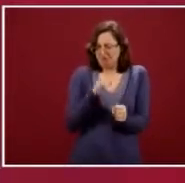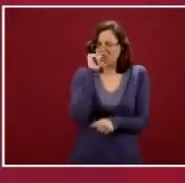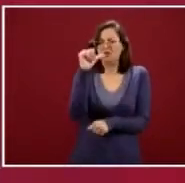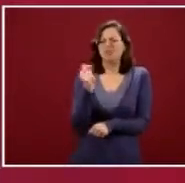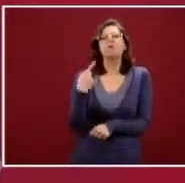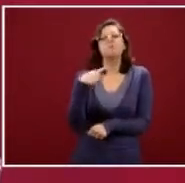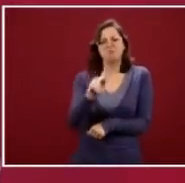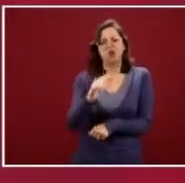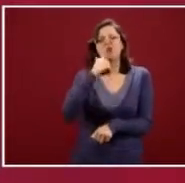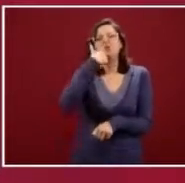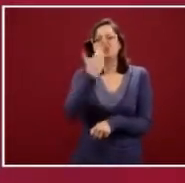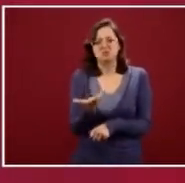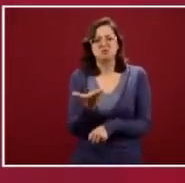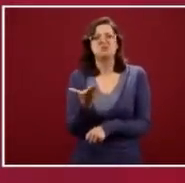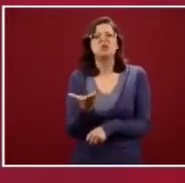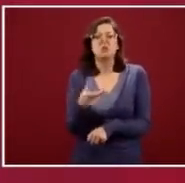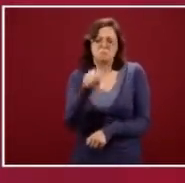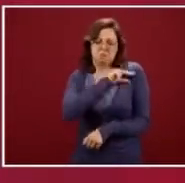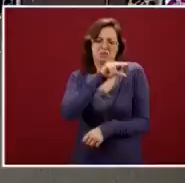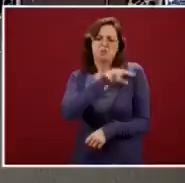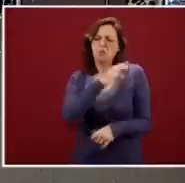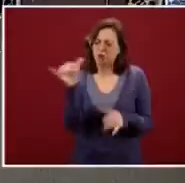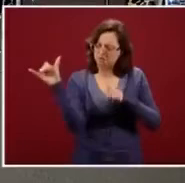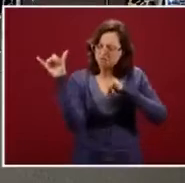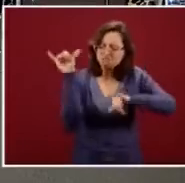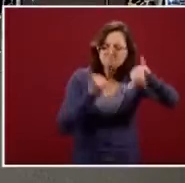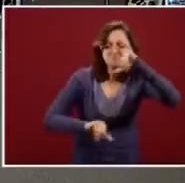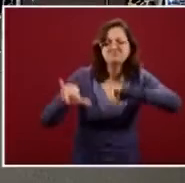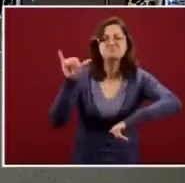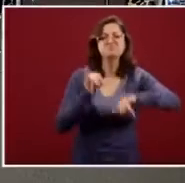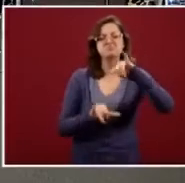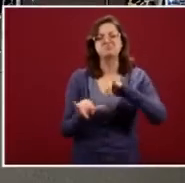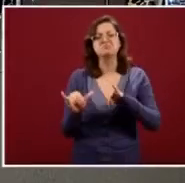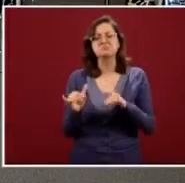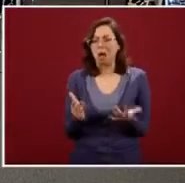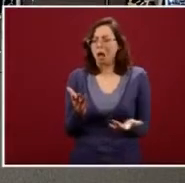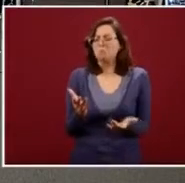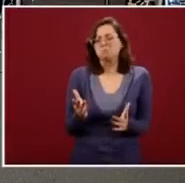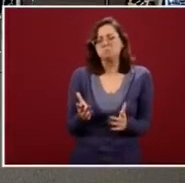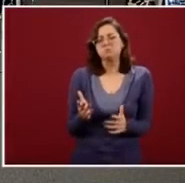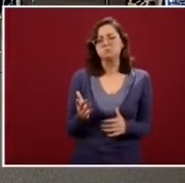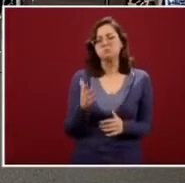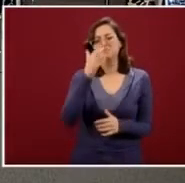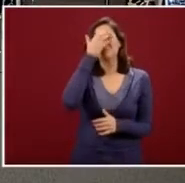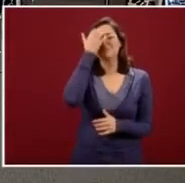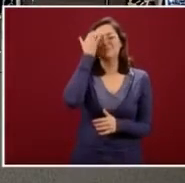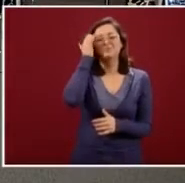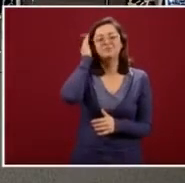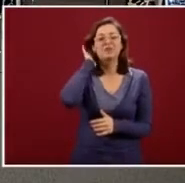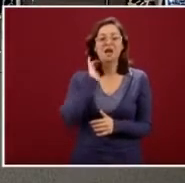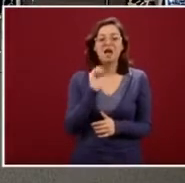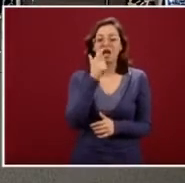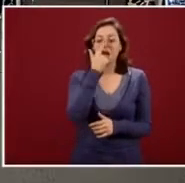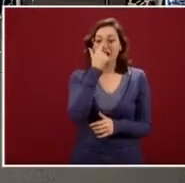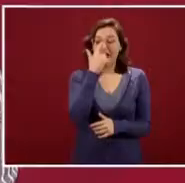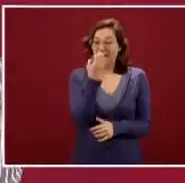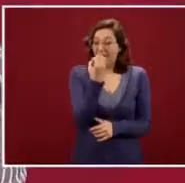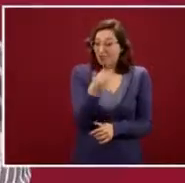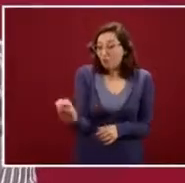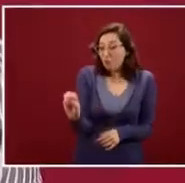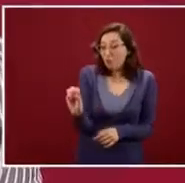una prueba si tuvieran algunos síntomas. Hemos explicado ya que no existe una razón médica por la que la